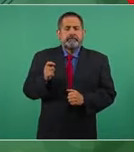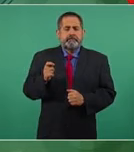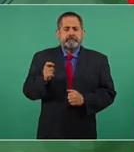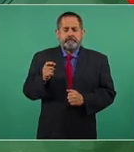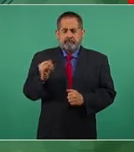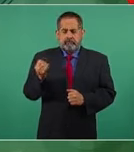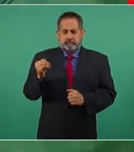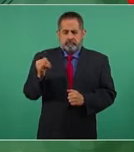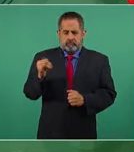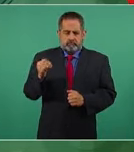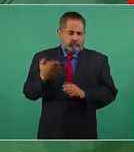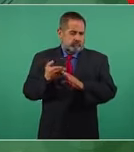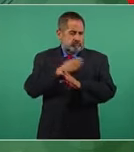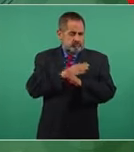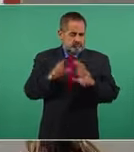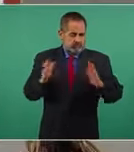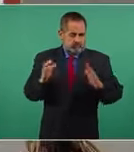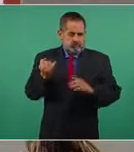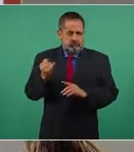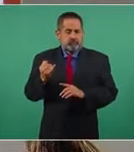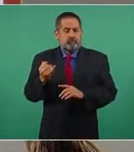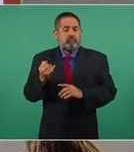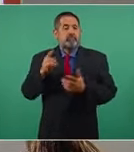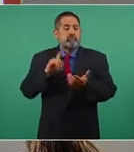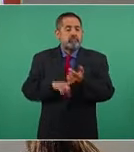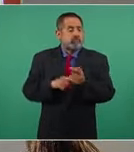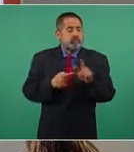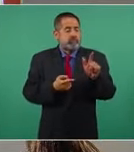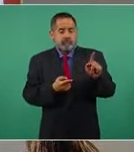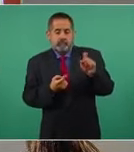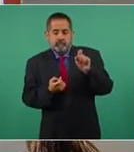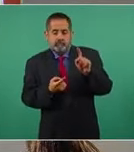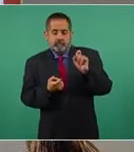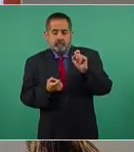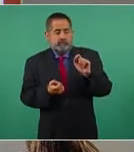hasta junio llevábamos recaudados